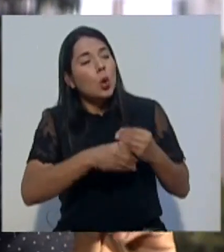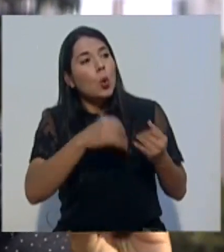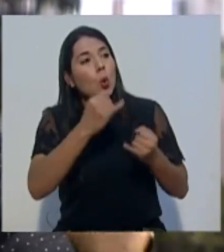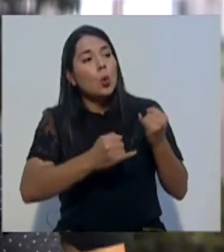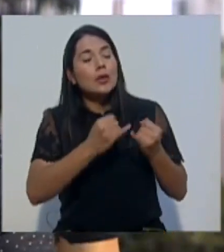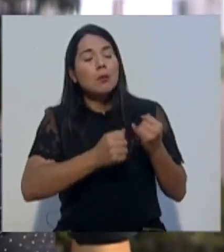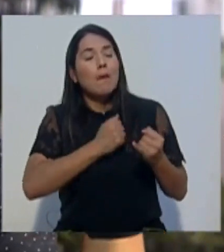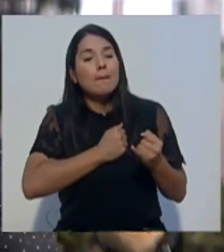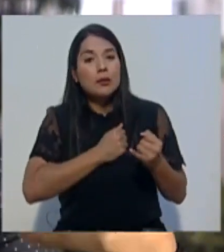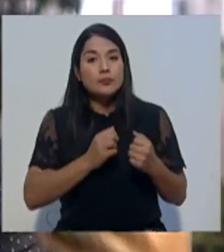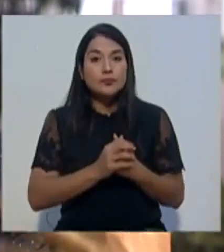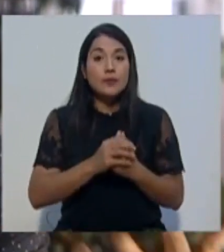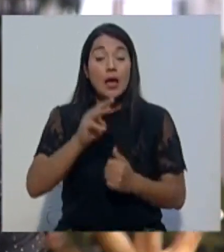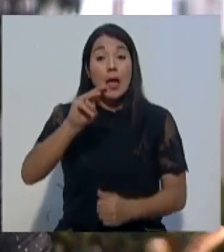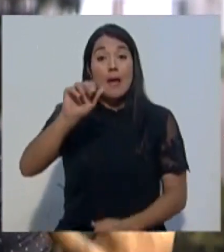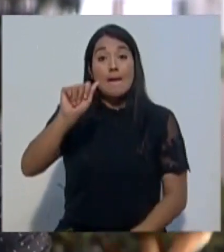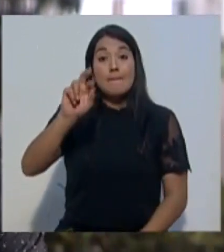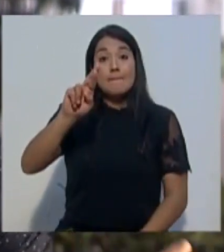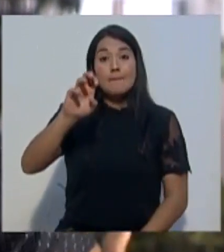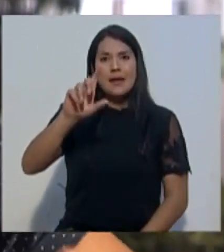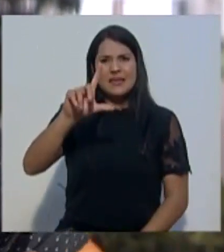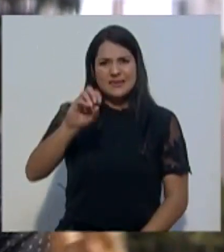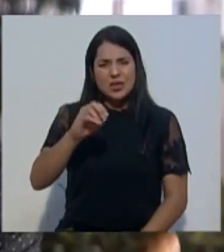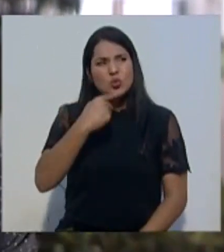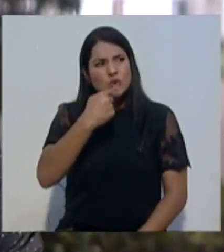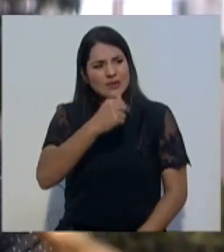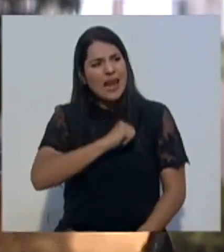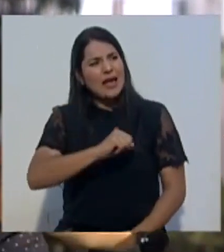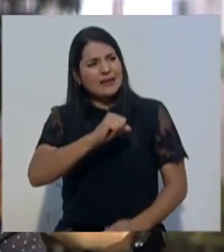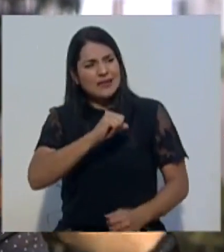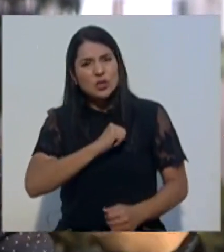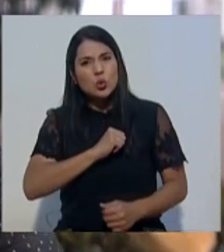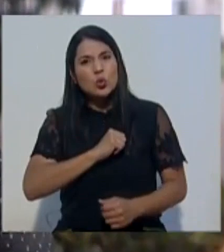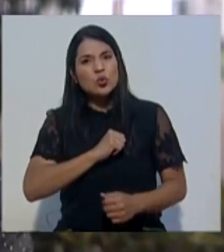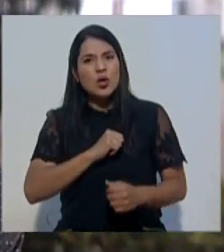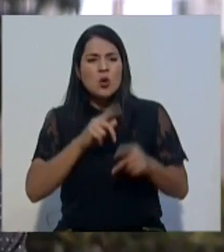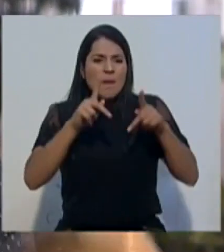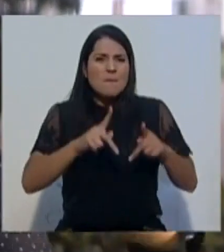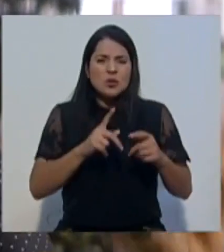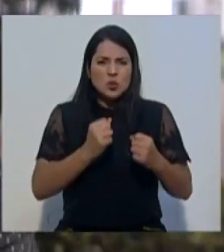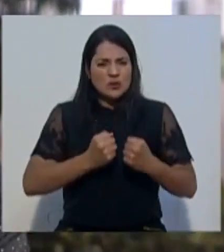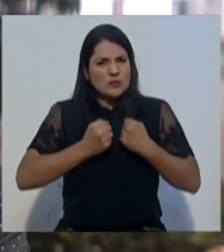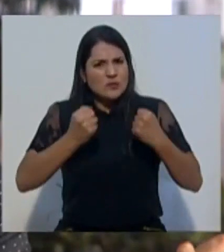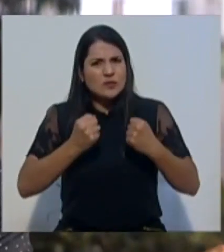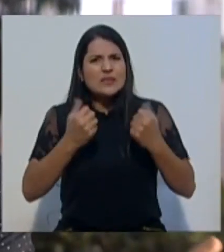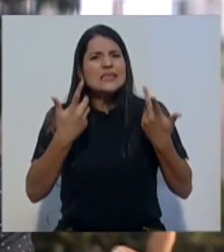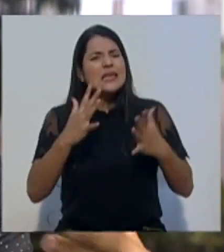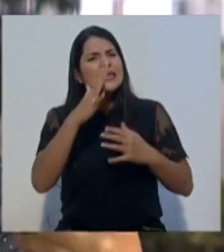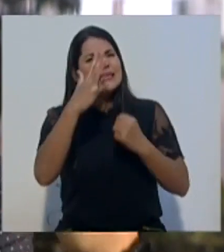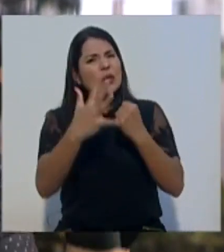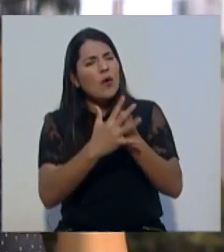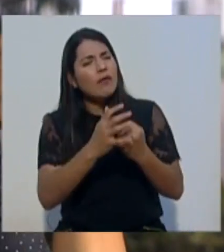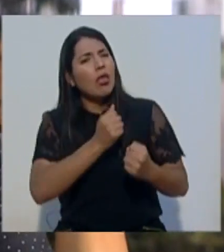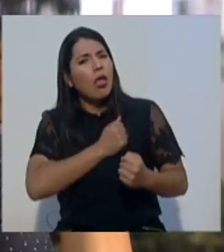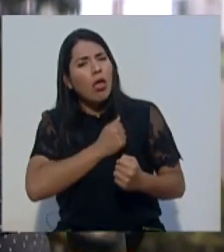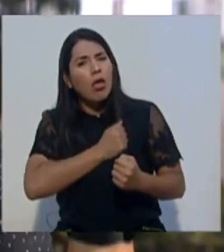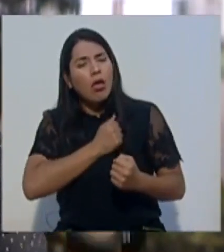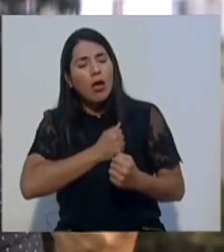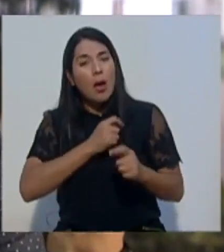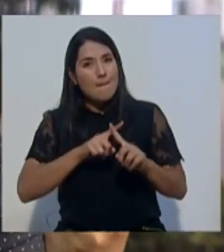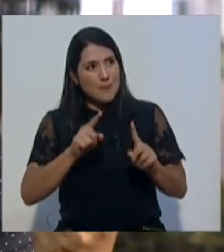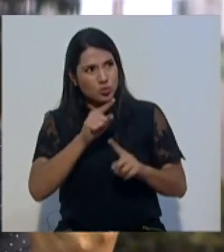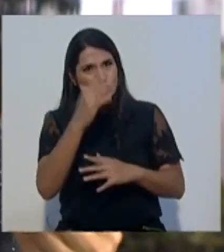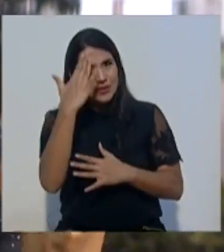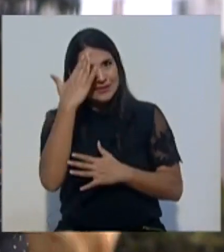disculpen que me extienda, que don Marcelo es una persona apasionada, y eso lo entendemos, y ya lleva más de 5 disculpas y correcciones por parte de ustedes, pero ¿usted